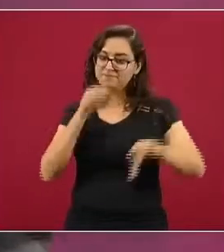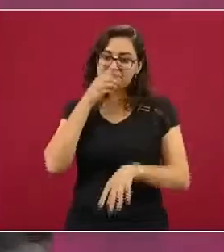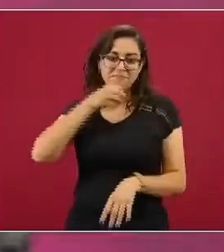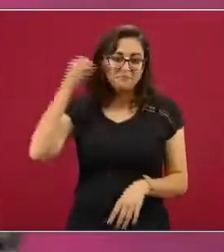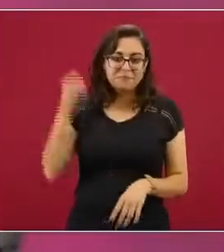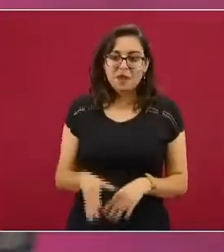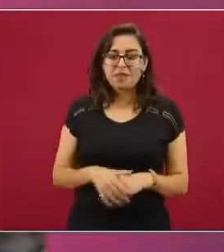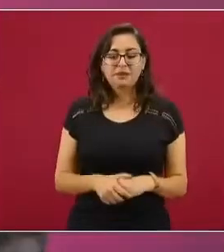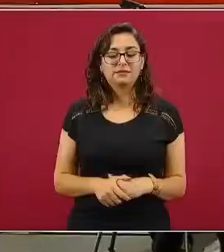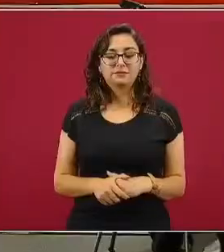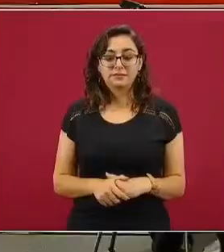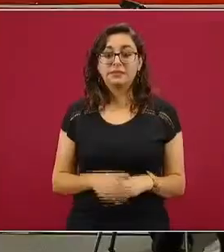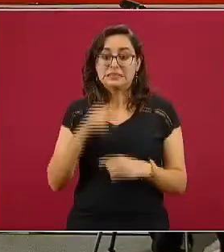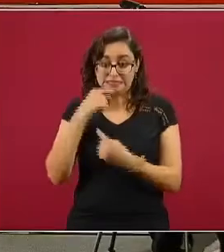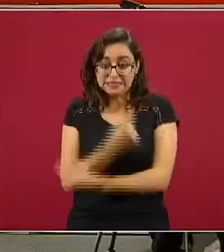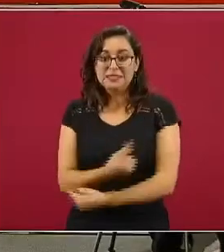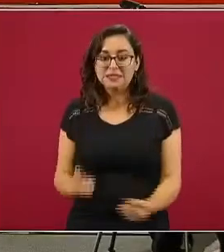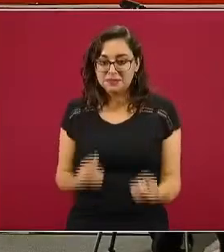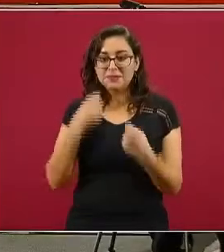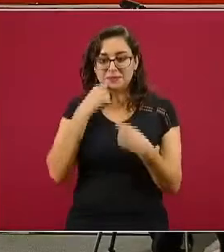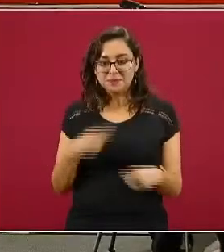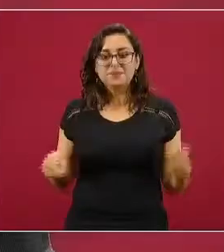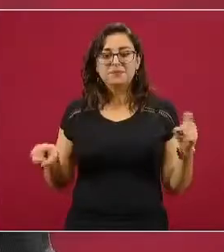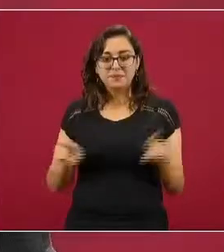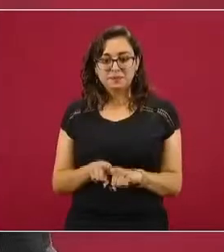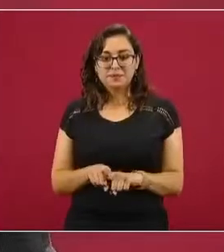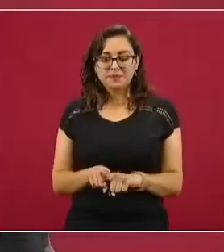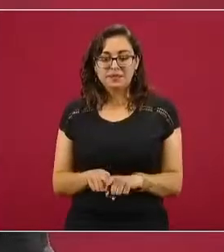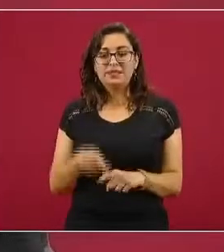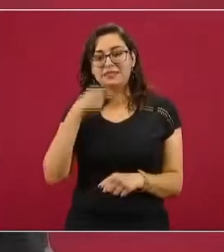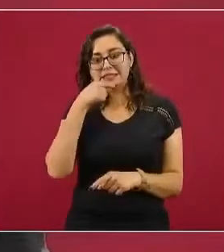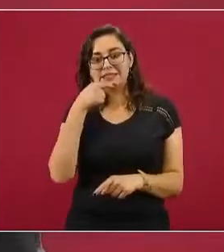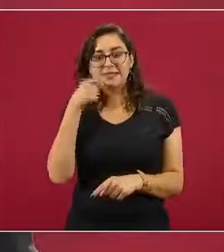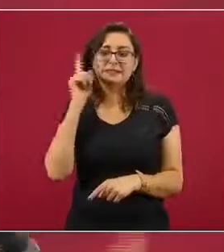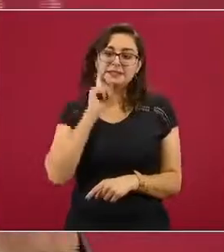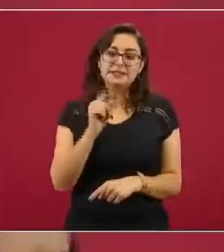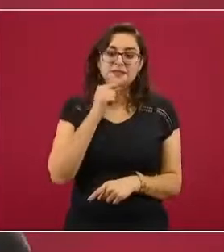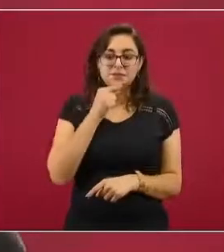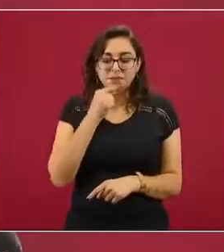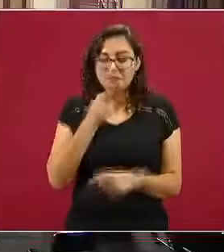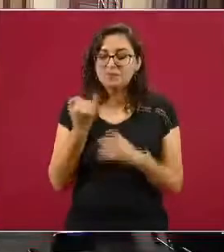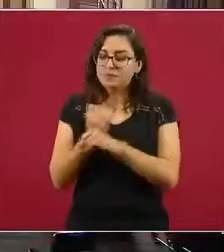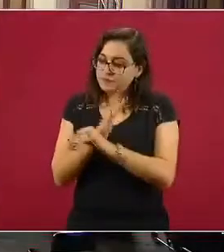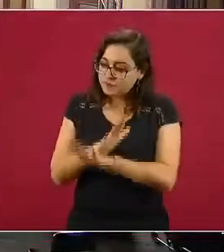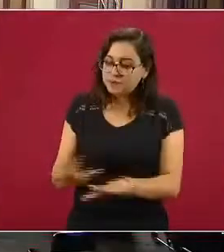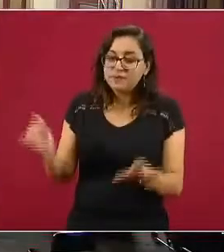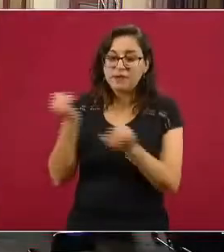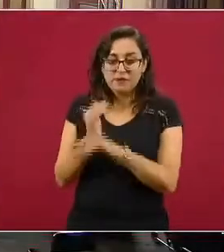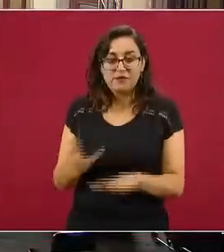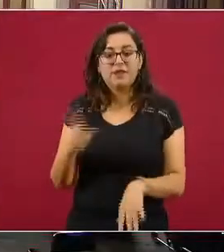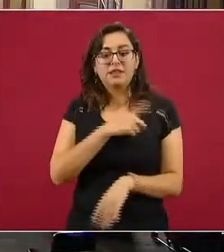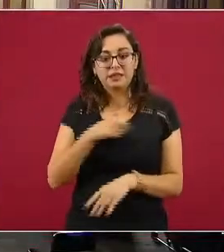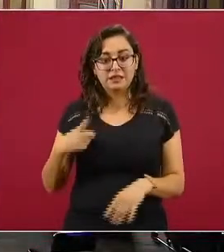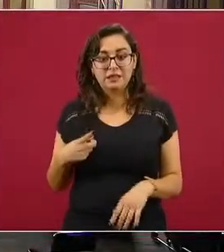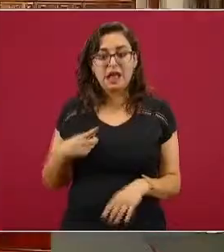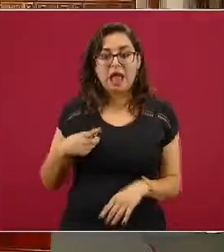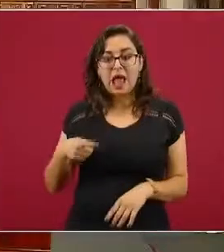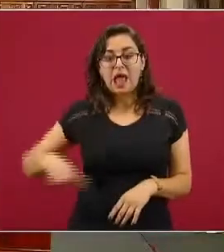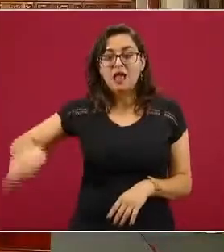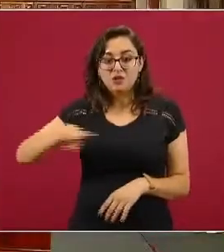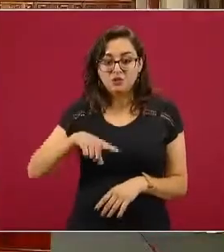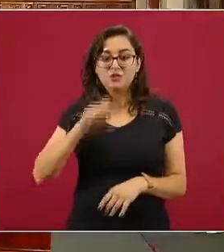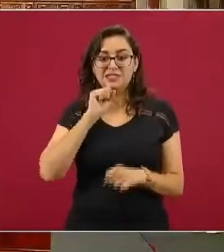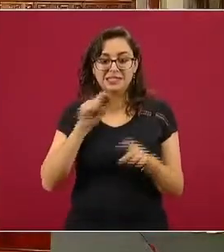maravilloso, incluyendo a los niños. Los niños, no solamente niños y niñas, deben recibir información. Los niños y niñas tienen